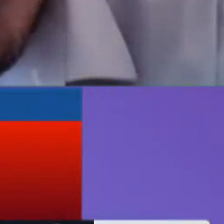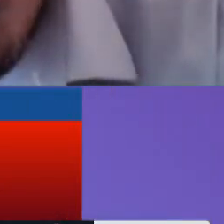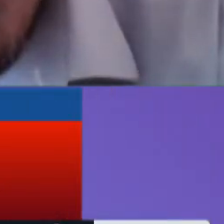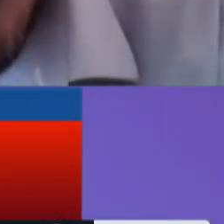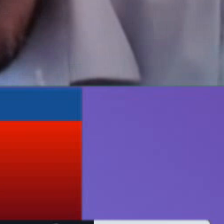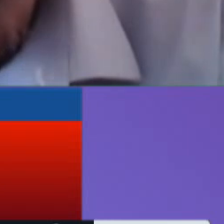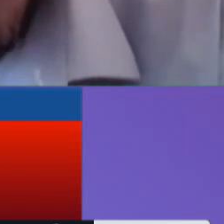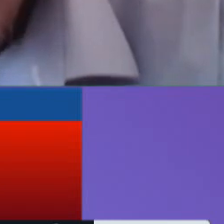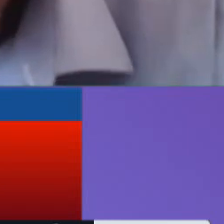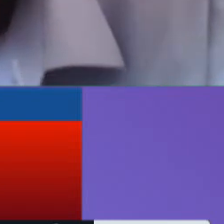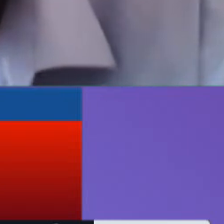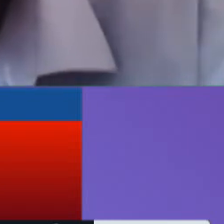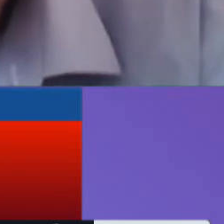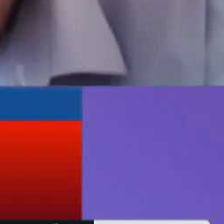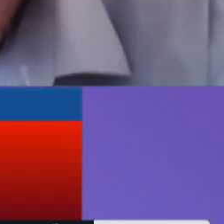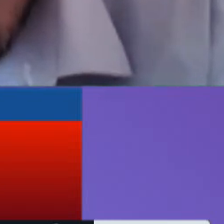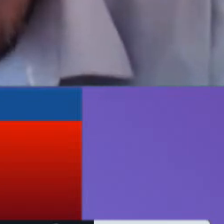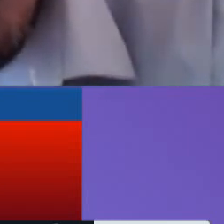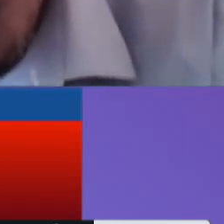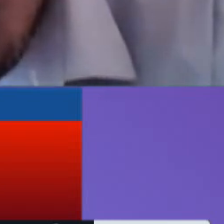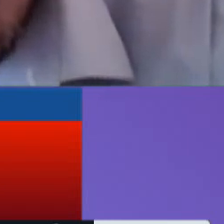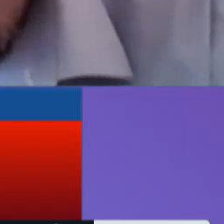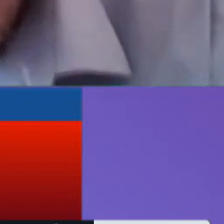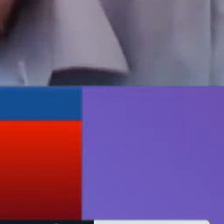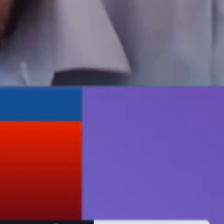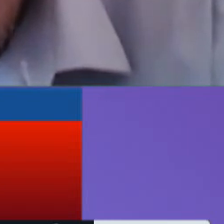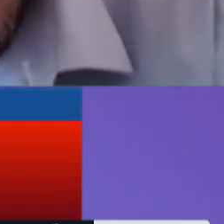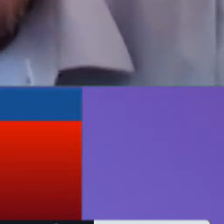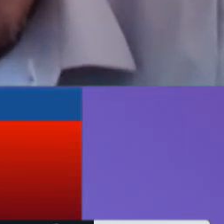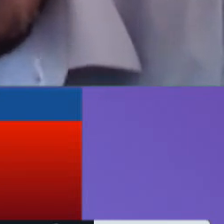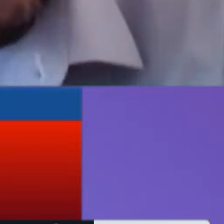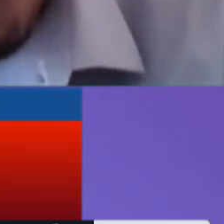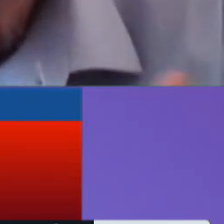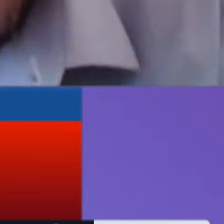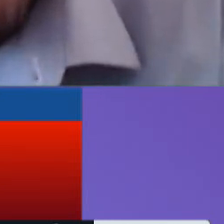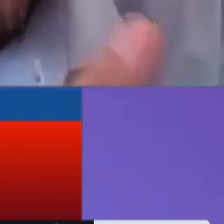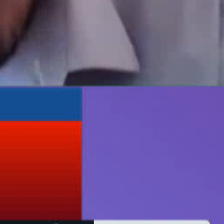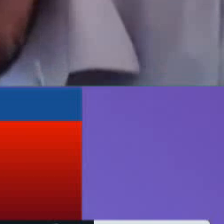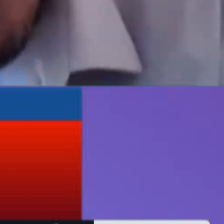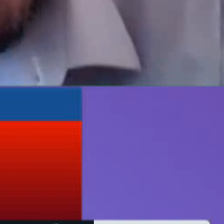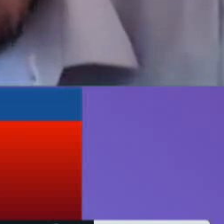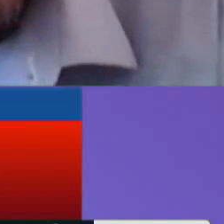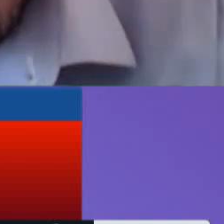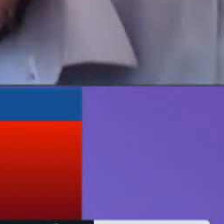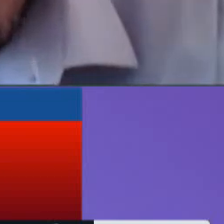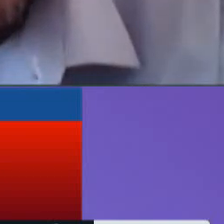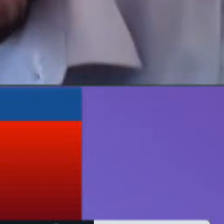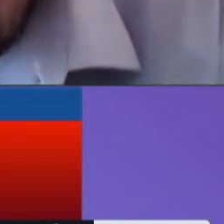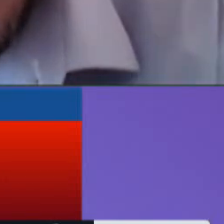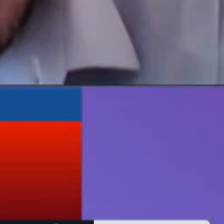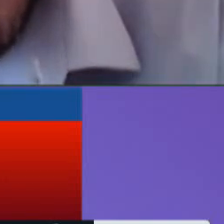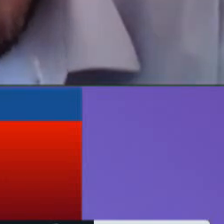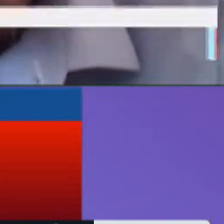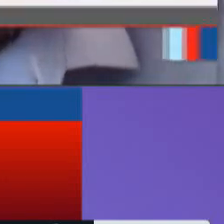de Palestina por el otro, porque digamos, piensen que en el caso de Israel, después de 4 elecciones, todavía hay muchos problemas para formar